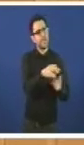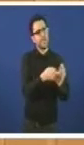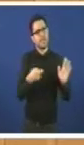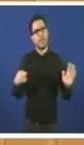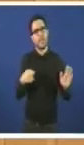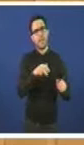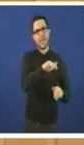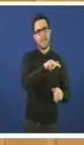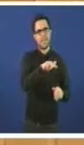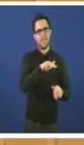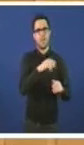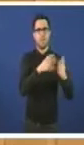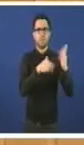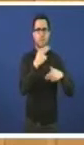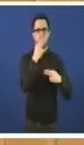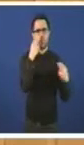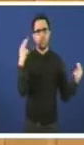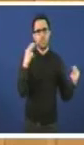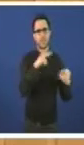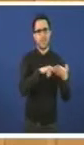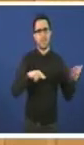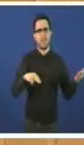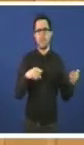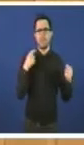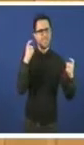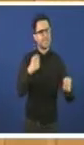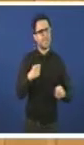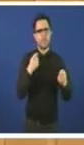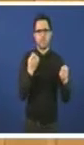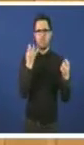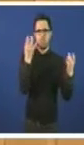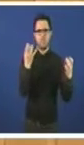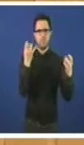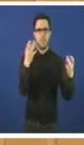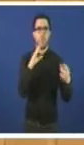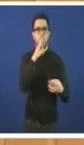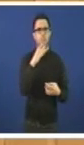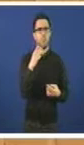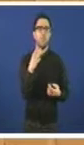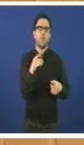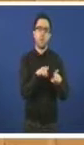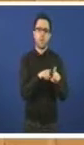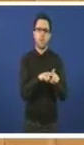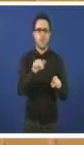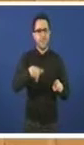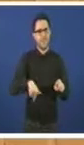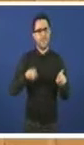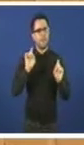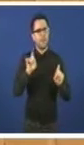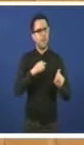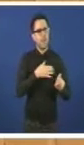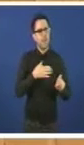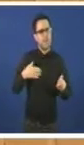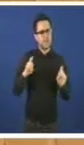pretensión absurda porque la realidad social de galicia a receita la pretensión de hacer un ensino absolutamente en galego señor lobeira